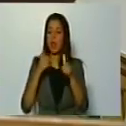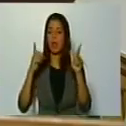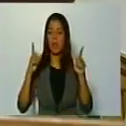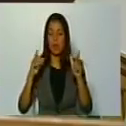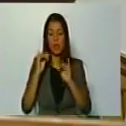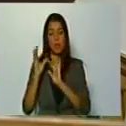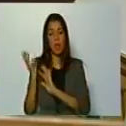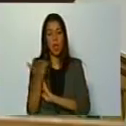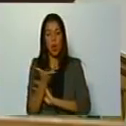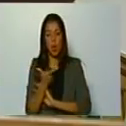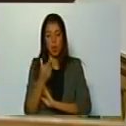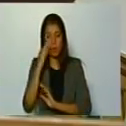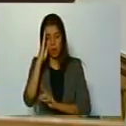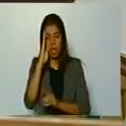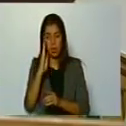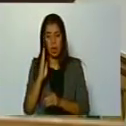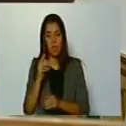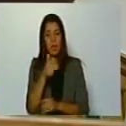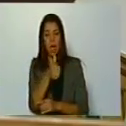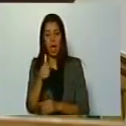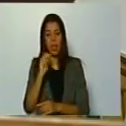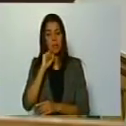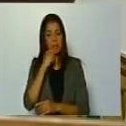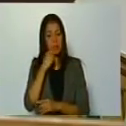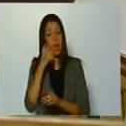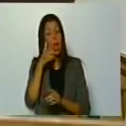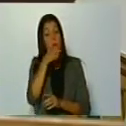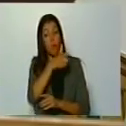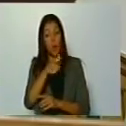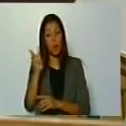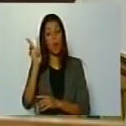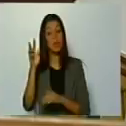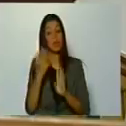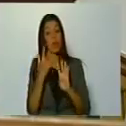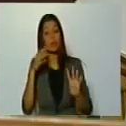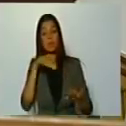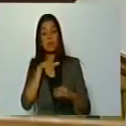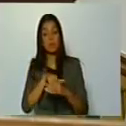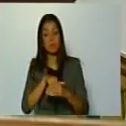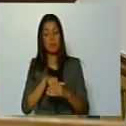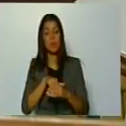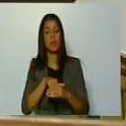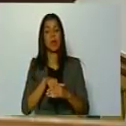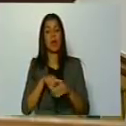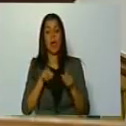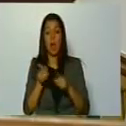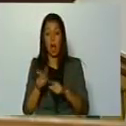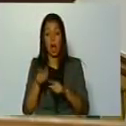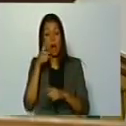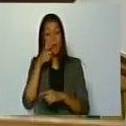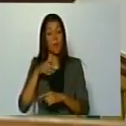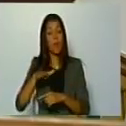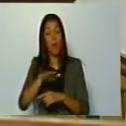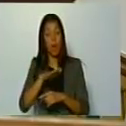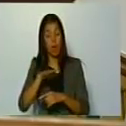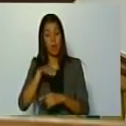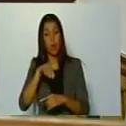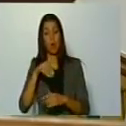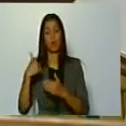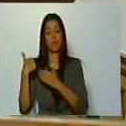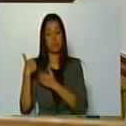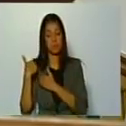universales, directas y secretas por el pueblo venezolano como depositario del poder